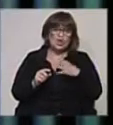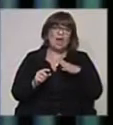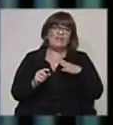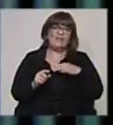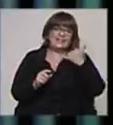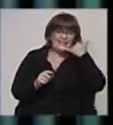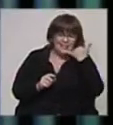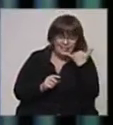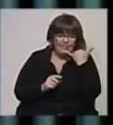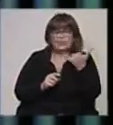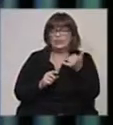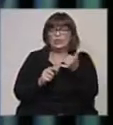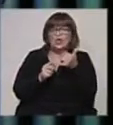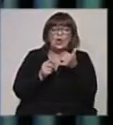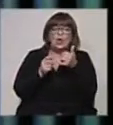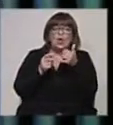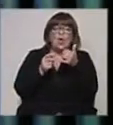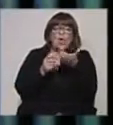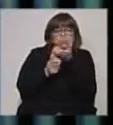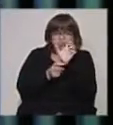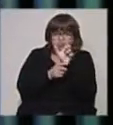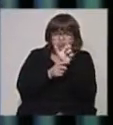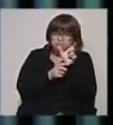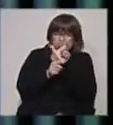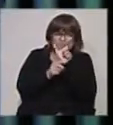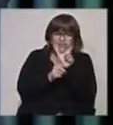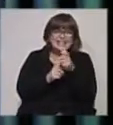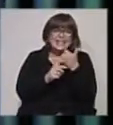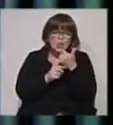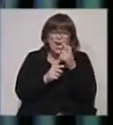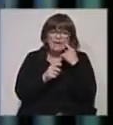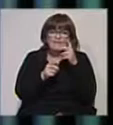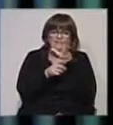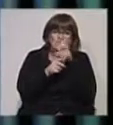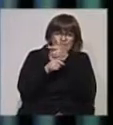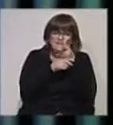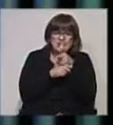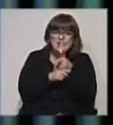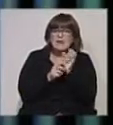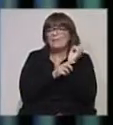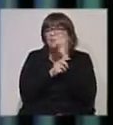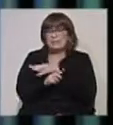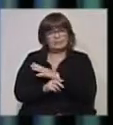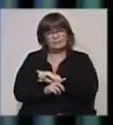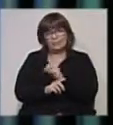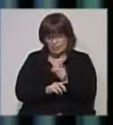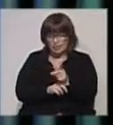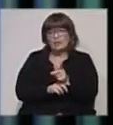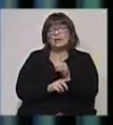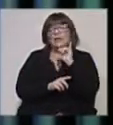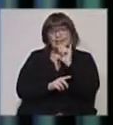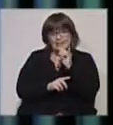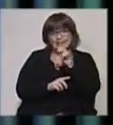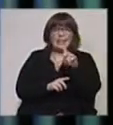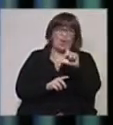lo de grabar un video y mandarlo a la redacción, había mucho más inmediatez que antes, porque los corresponsales